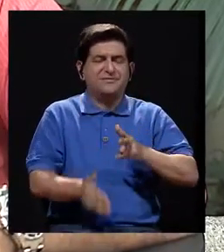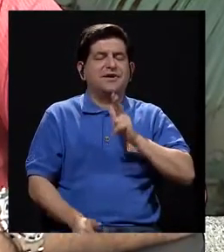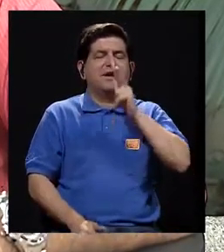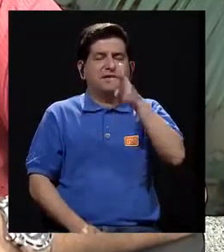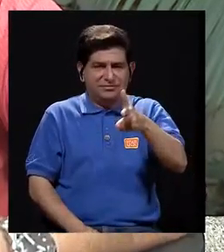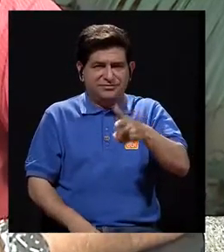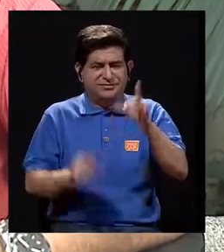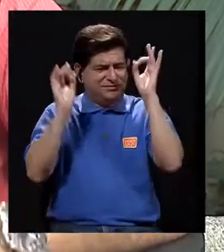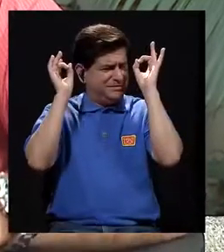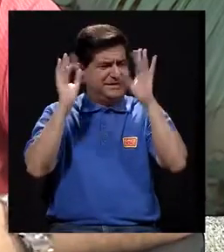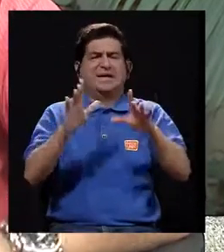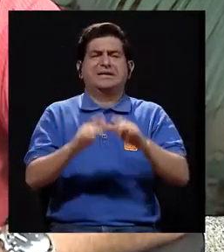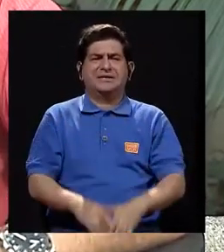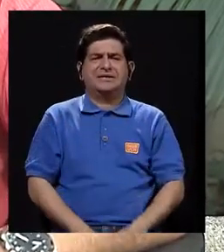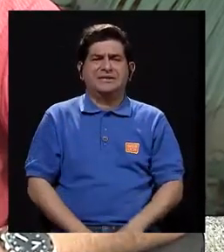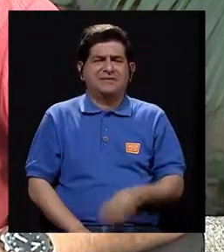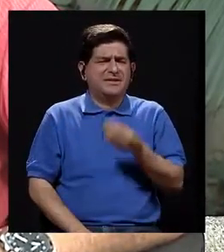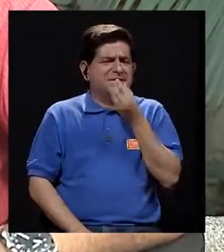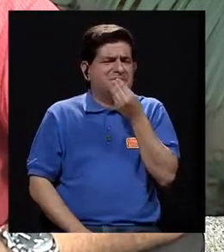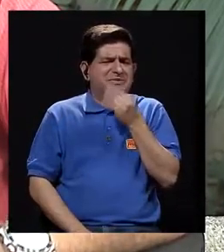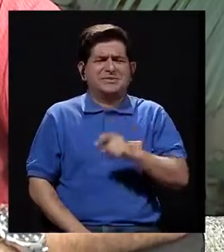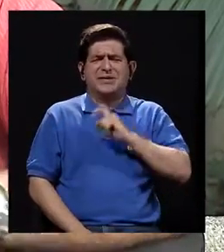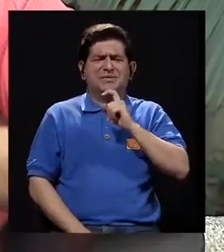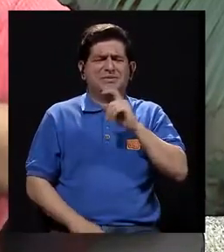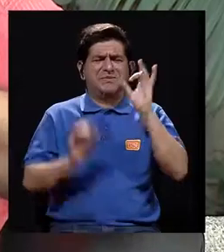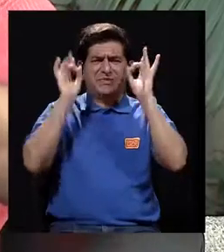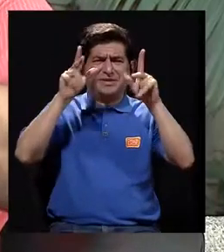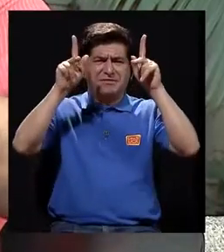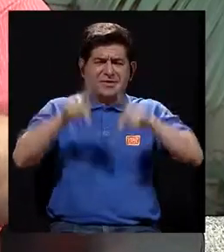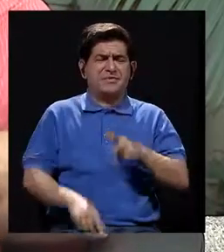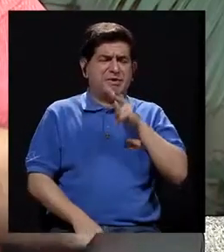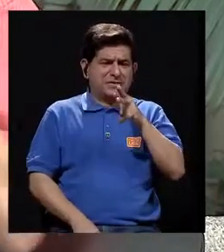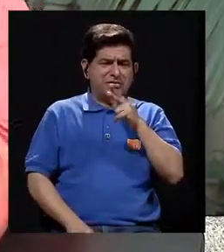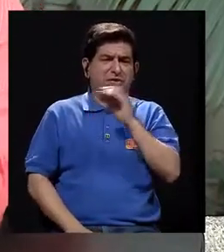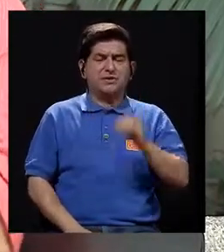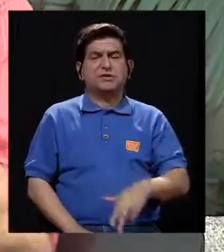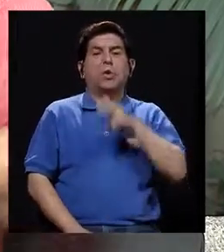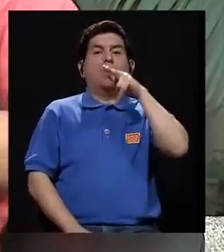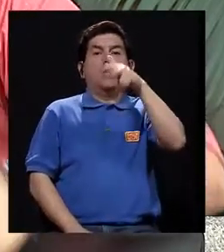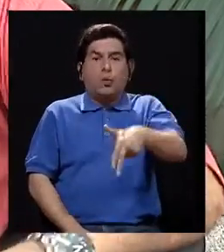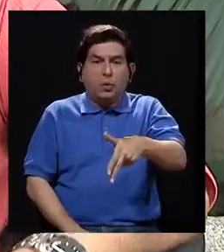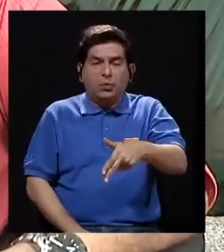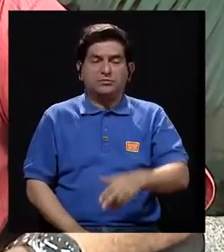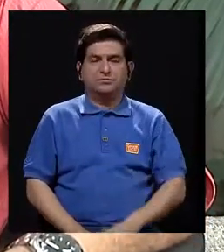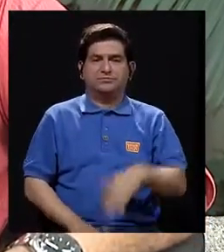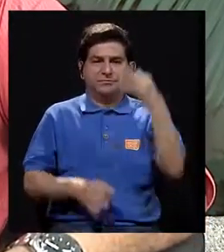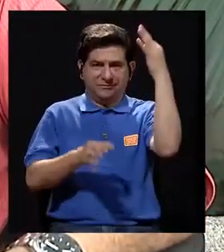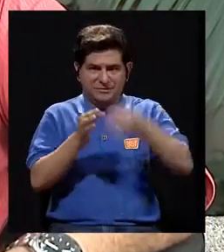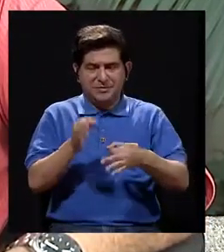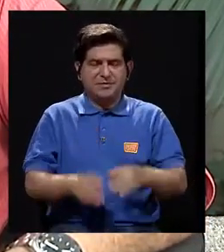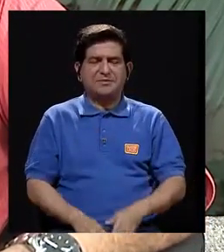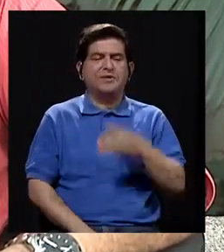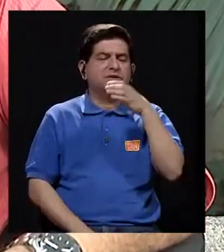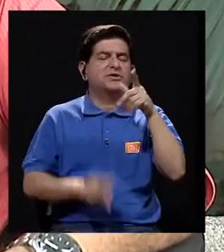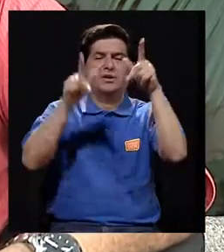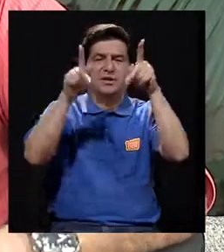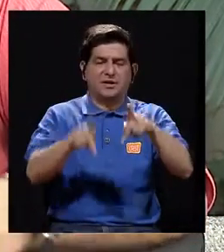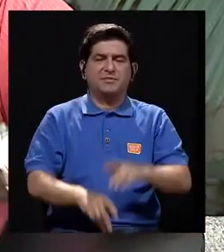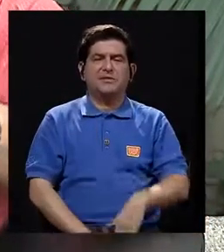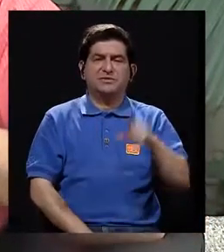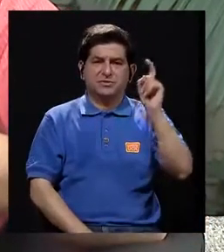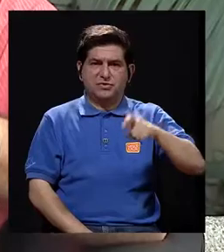produce unas náuseas espantosas, ¿verdad? Y un sabor metálico horrible que hace que la persona esté con esas náuseas o con el vómito. Entonces, simplemente es de recomendarles